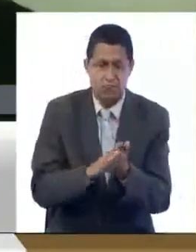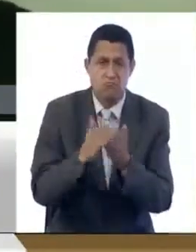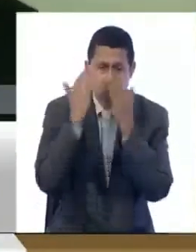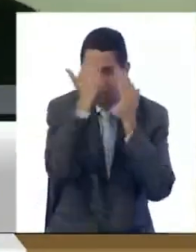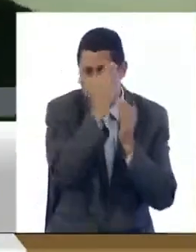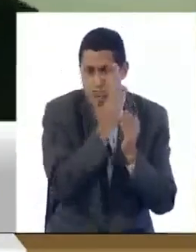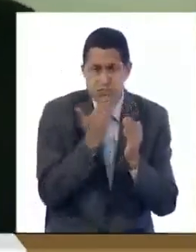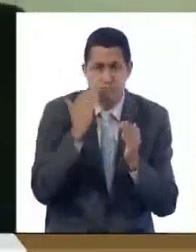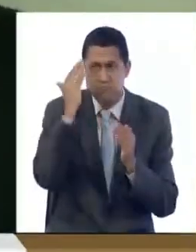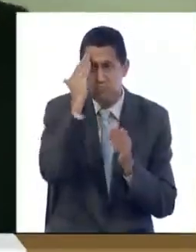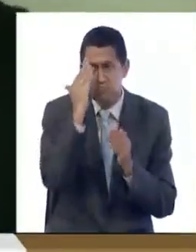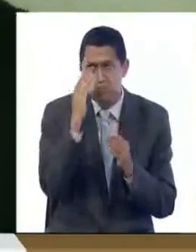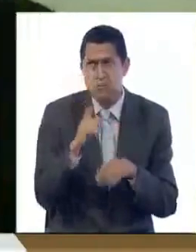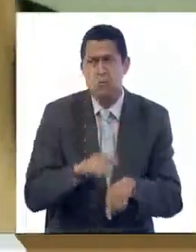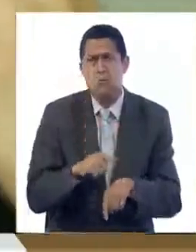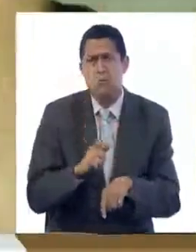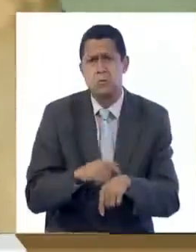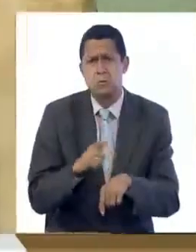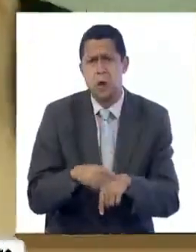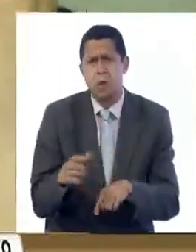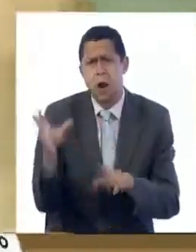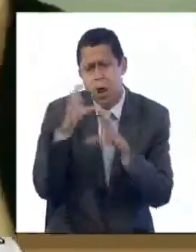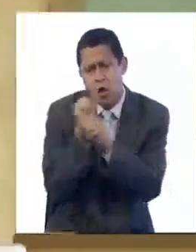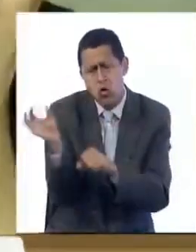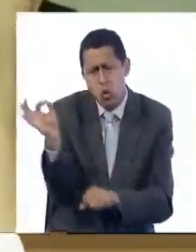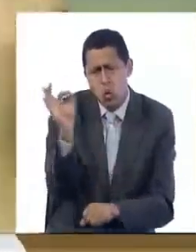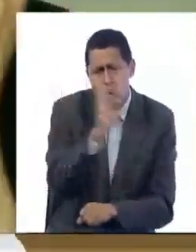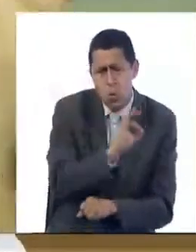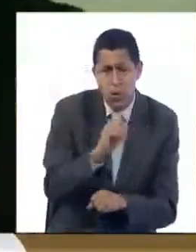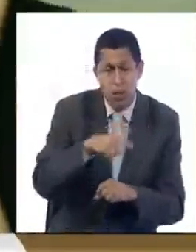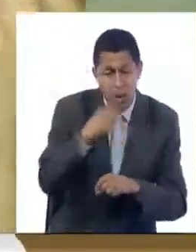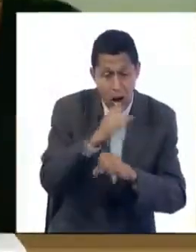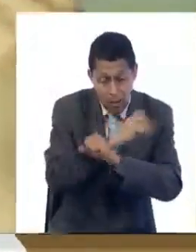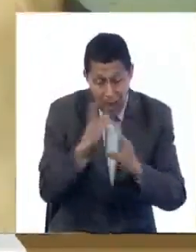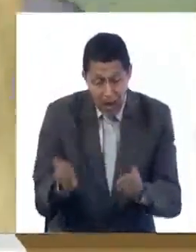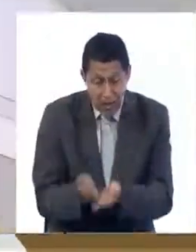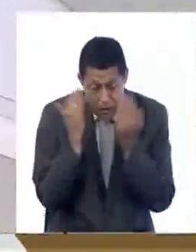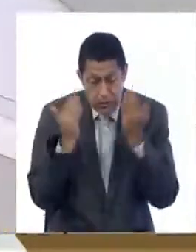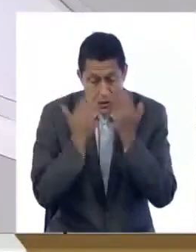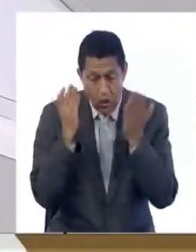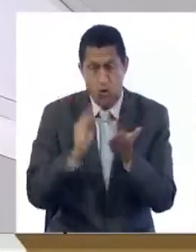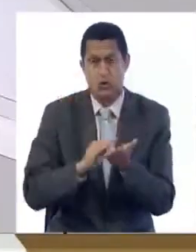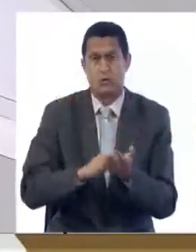vera, dejarlo actuar durante toda la noche y enjuagar en la mañana.